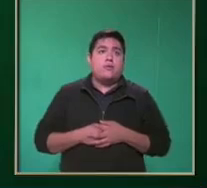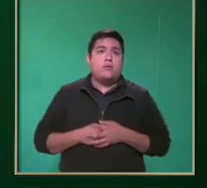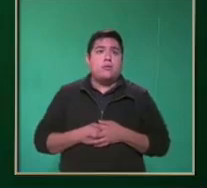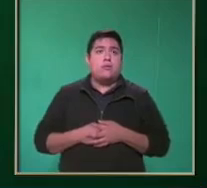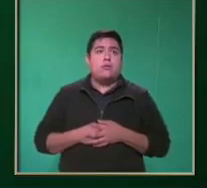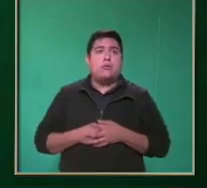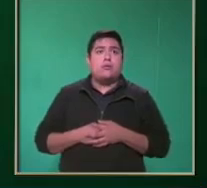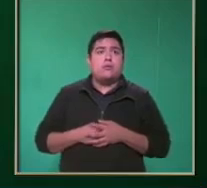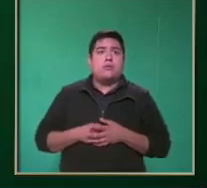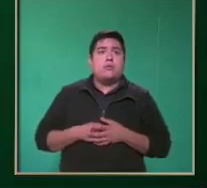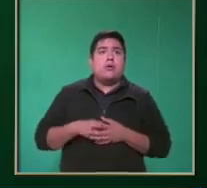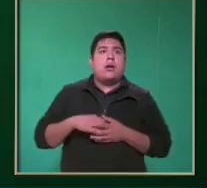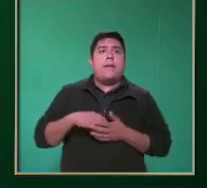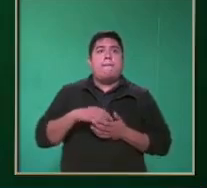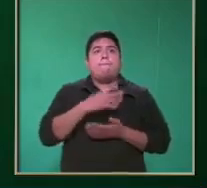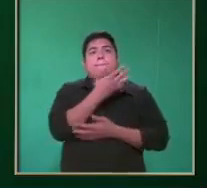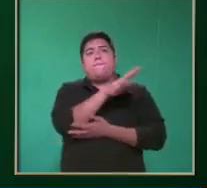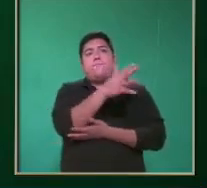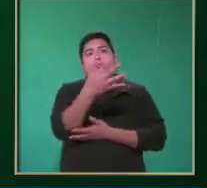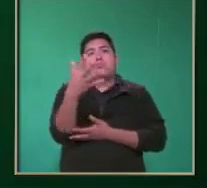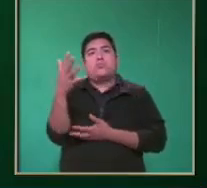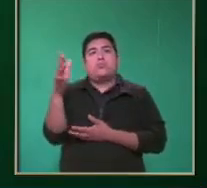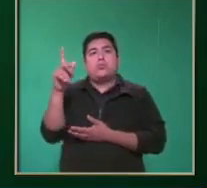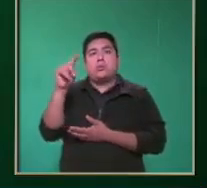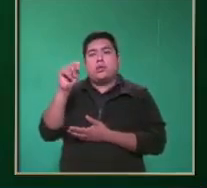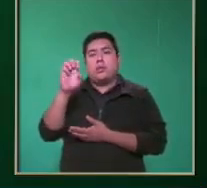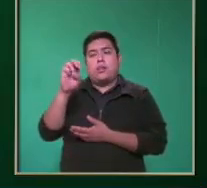El bosque templado subhúmedo.